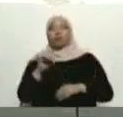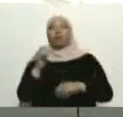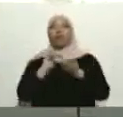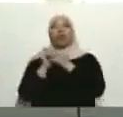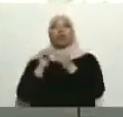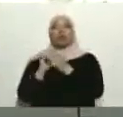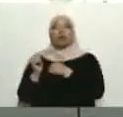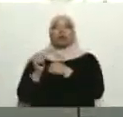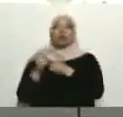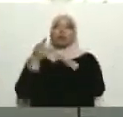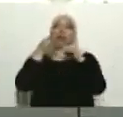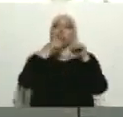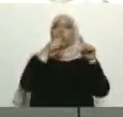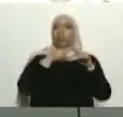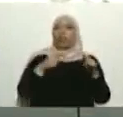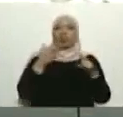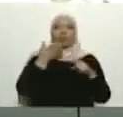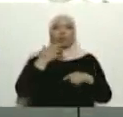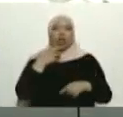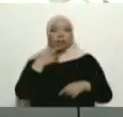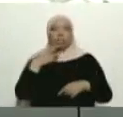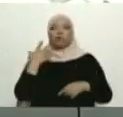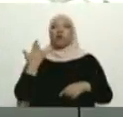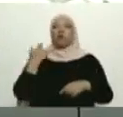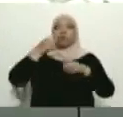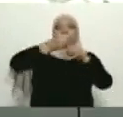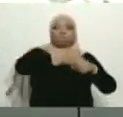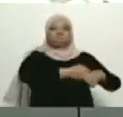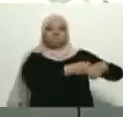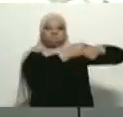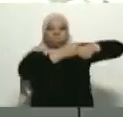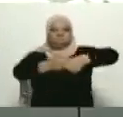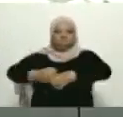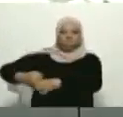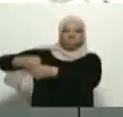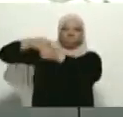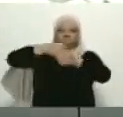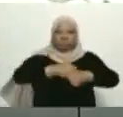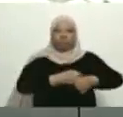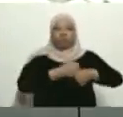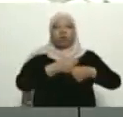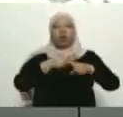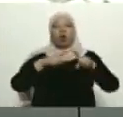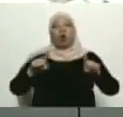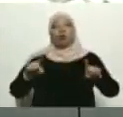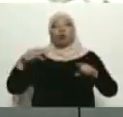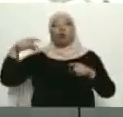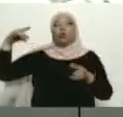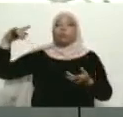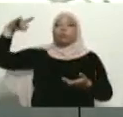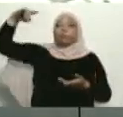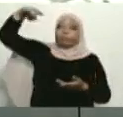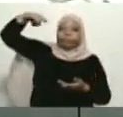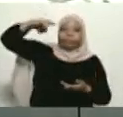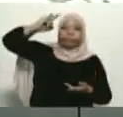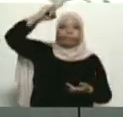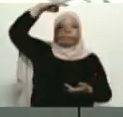deportivo de distintas categorías el turismo acuático el turismo que se hace Sencillamente